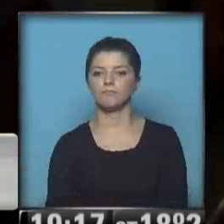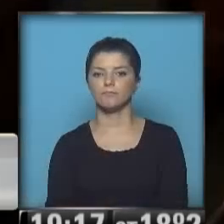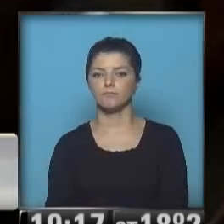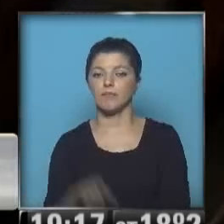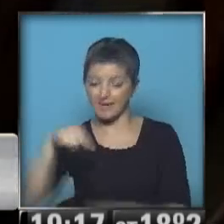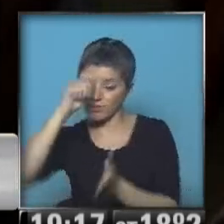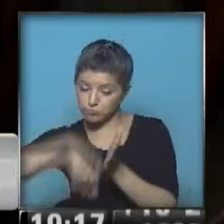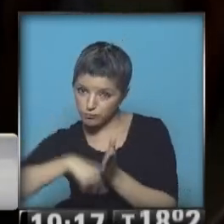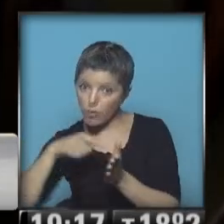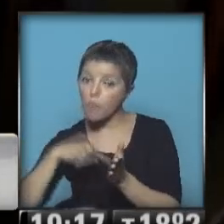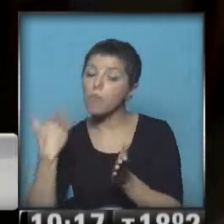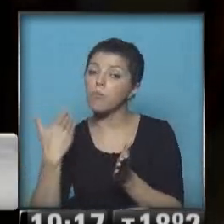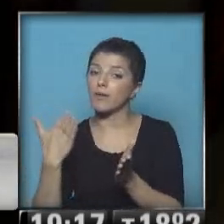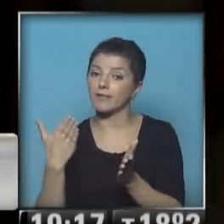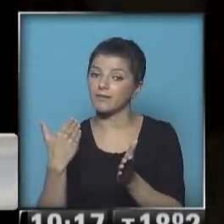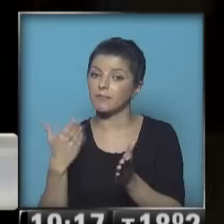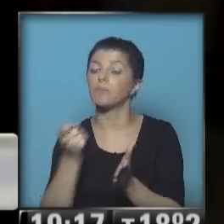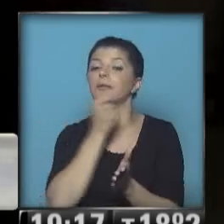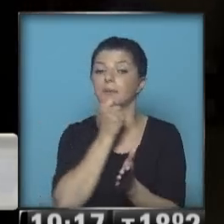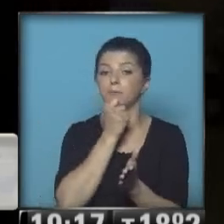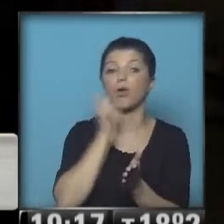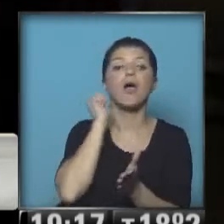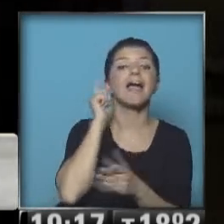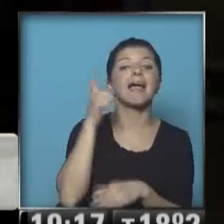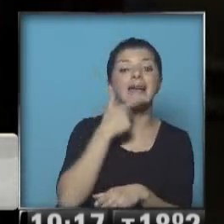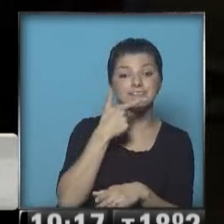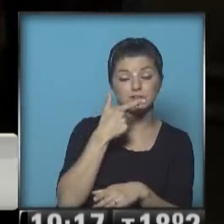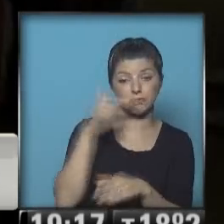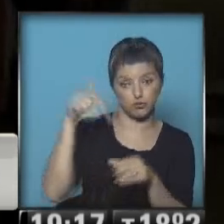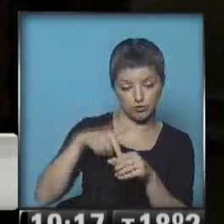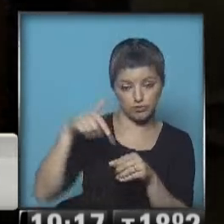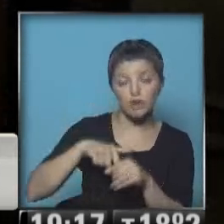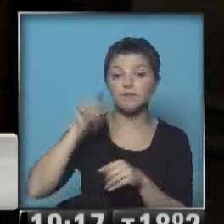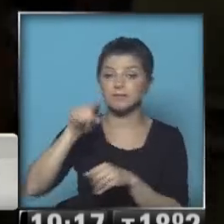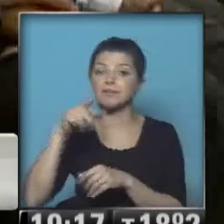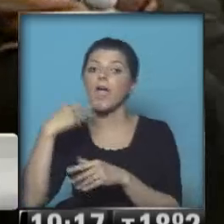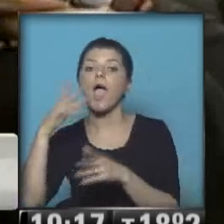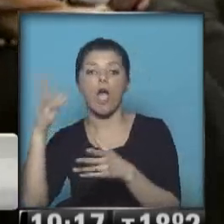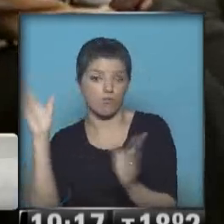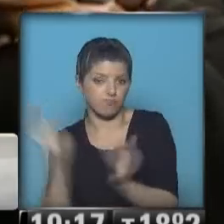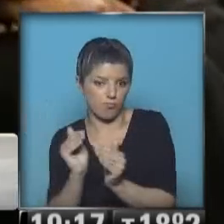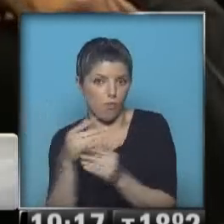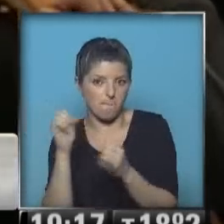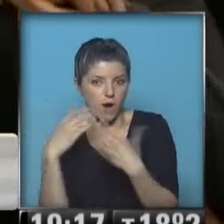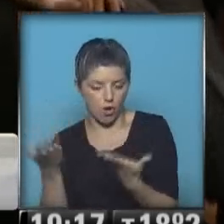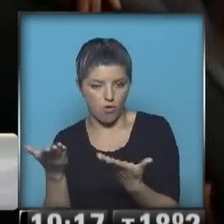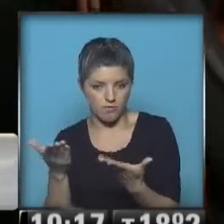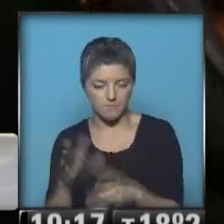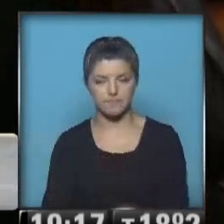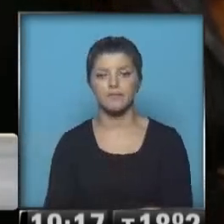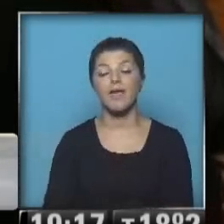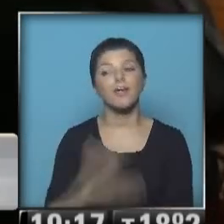permitirá, entre otras cosas, ahorrar gasoil y fuloil, que se consume justamente en las centrales ubicadas en la costa atlántica.